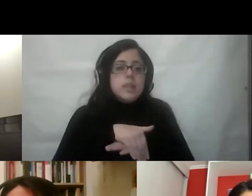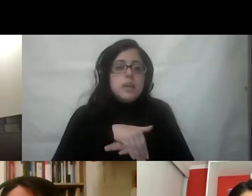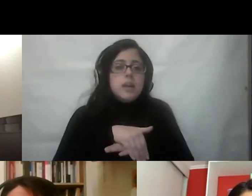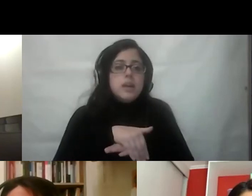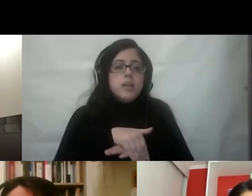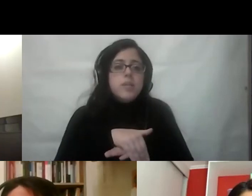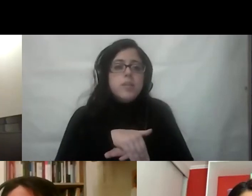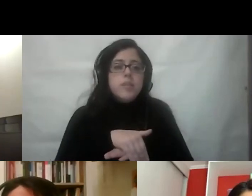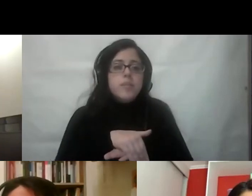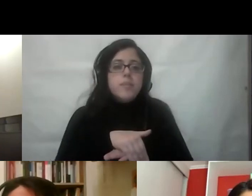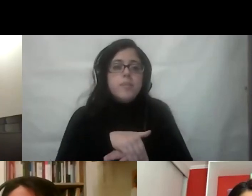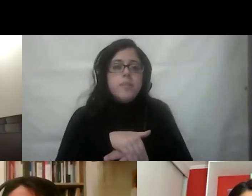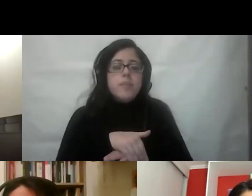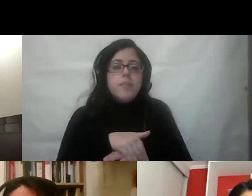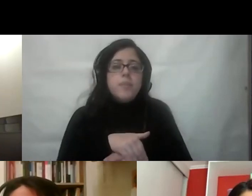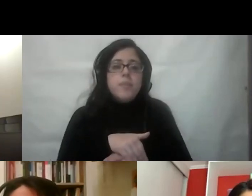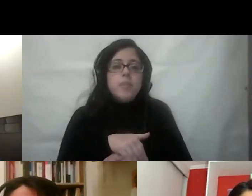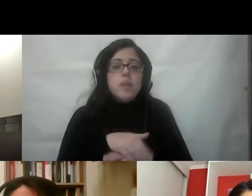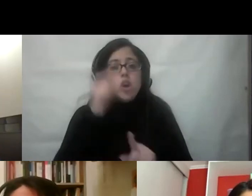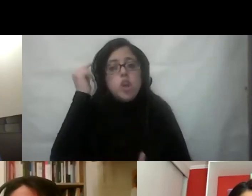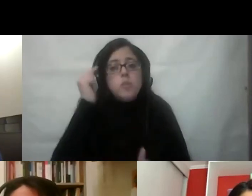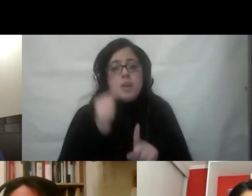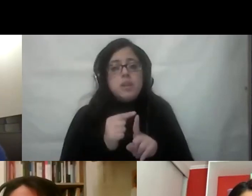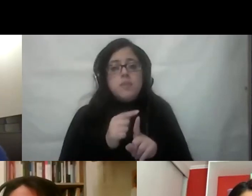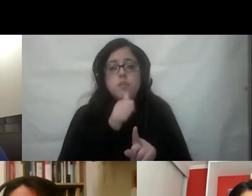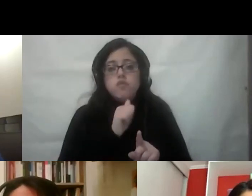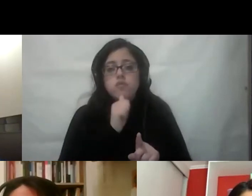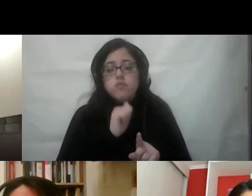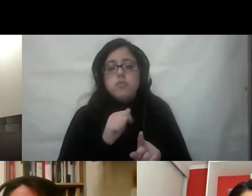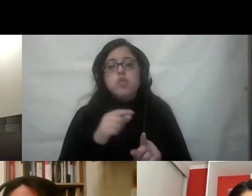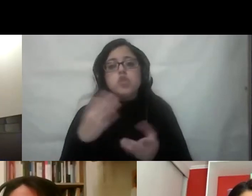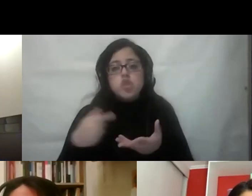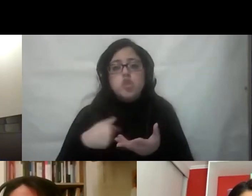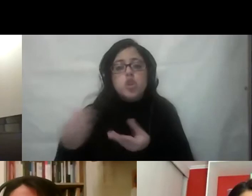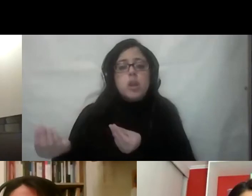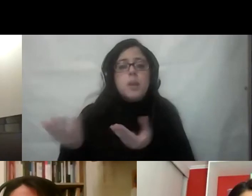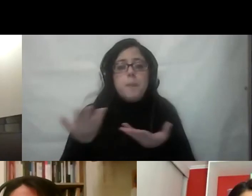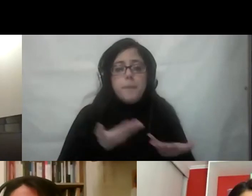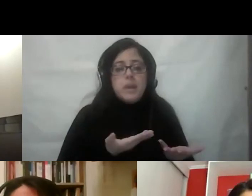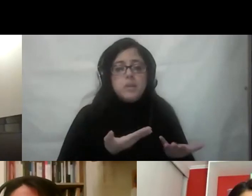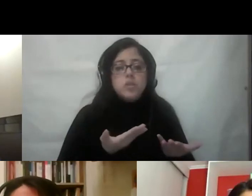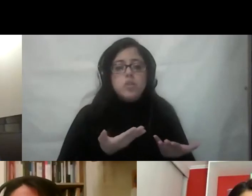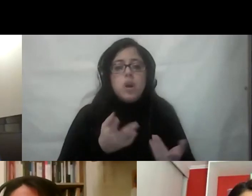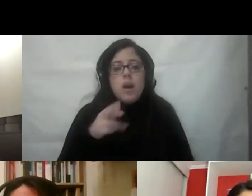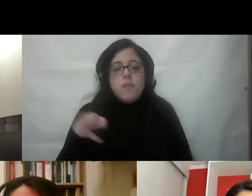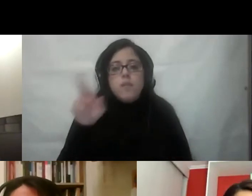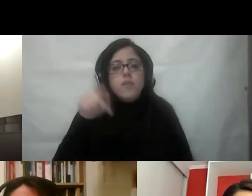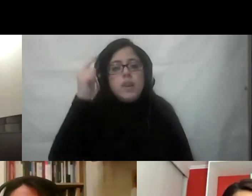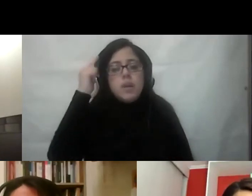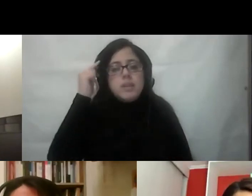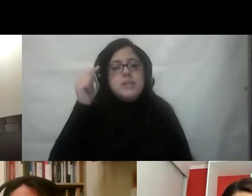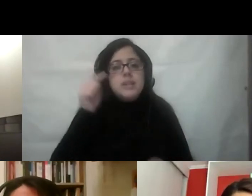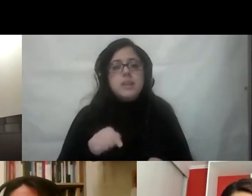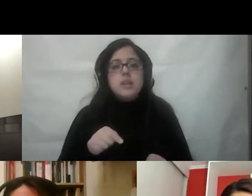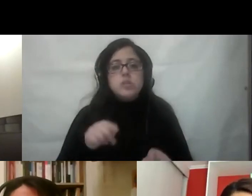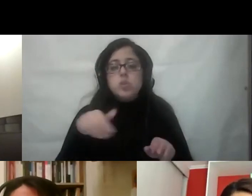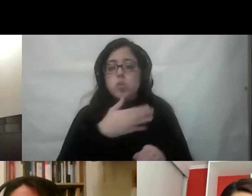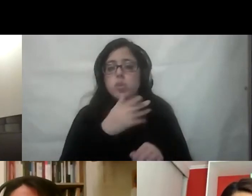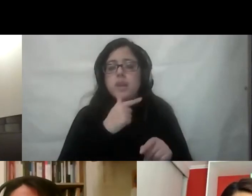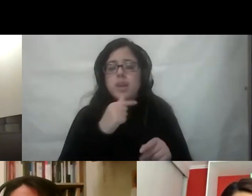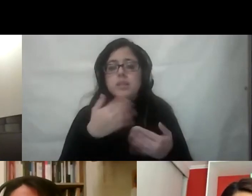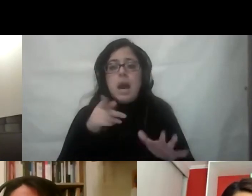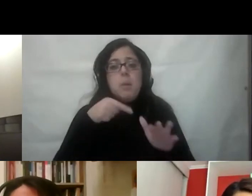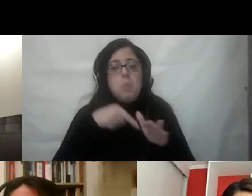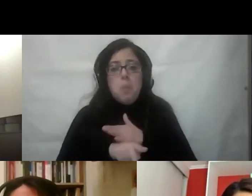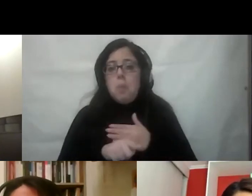el propósito que nos definimos en algún momento. Así que yo los invito a repensar esta propuesta en esos sentidos, si quieren profundizarlo,